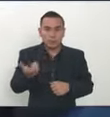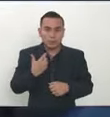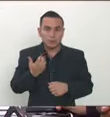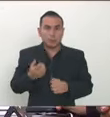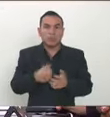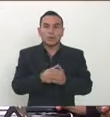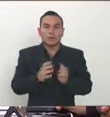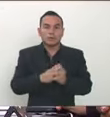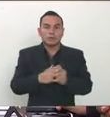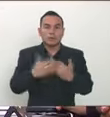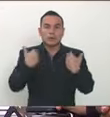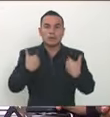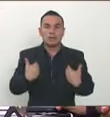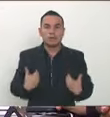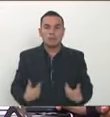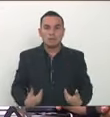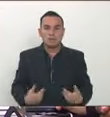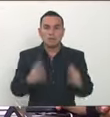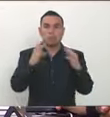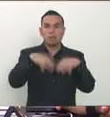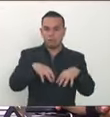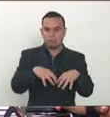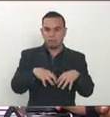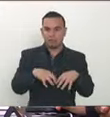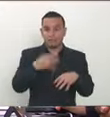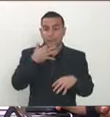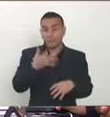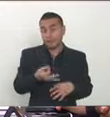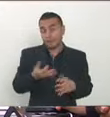colapso de un órgano, y que luego